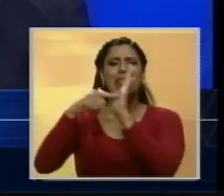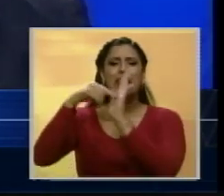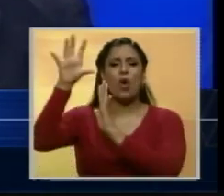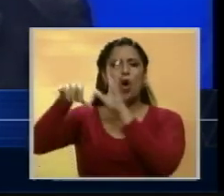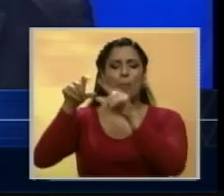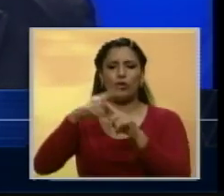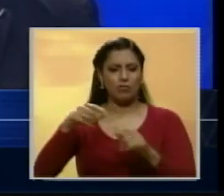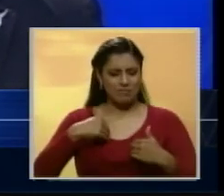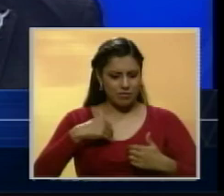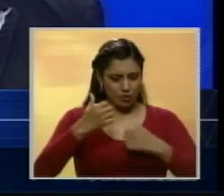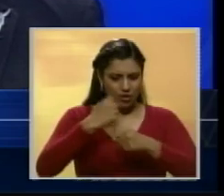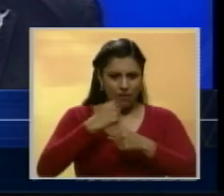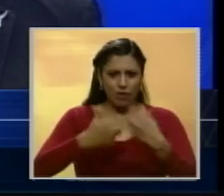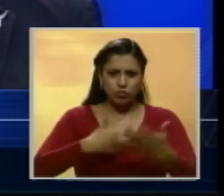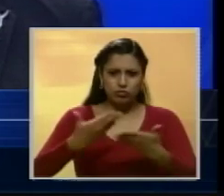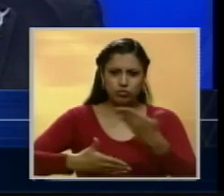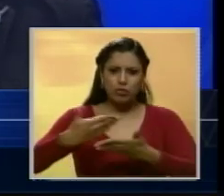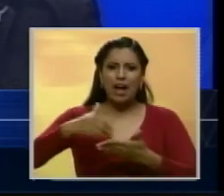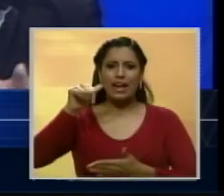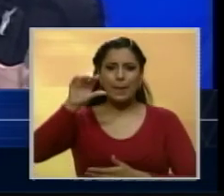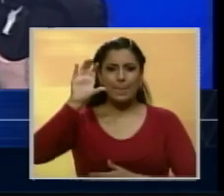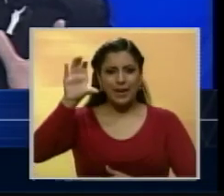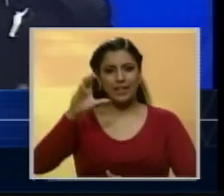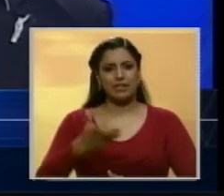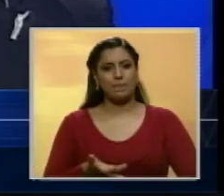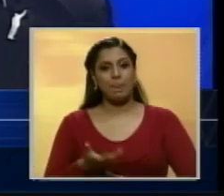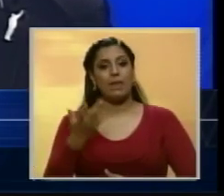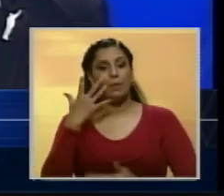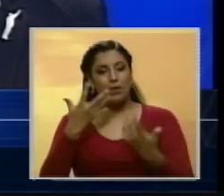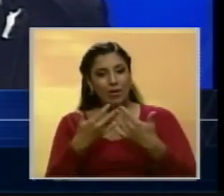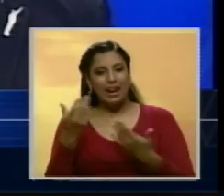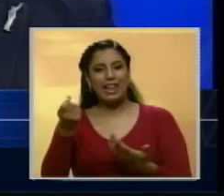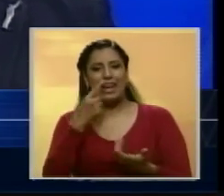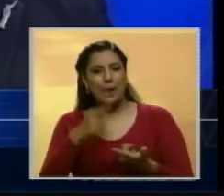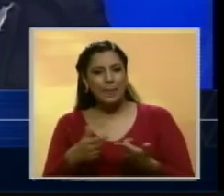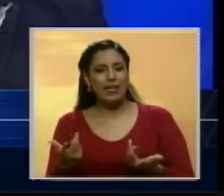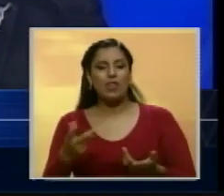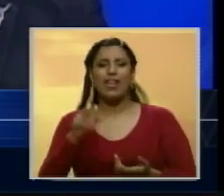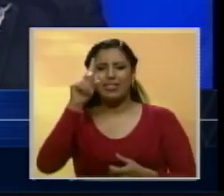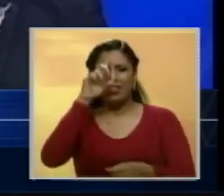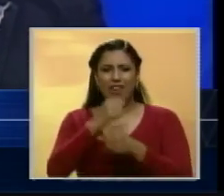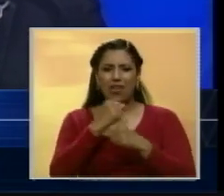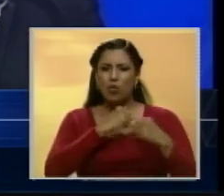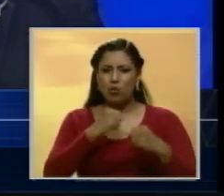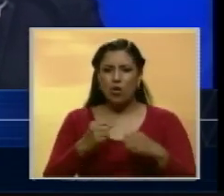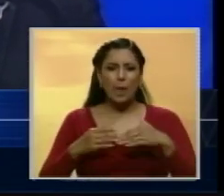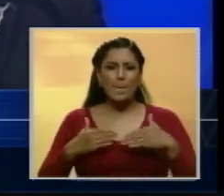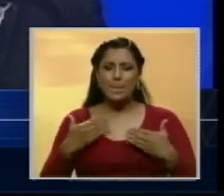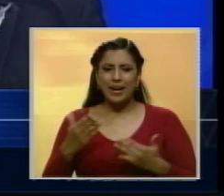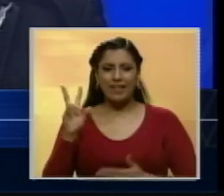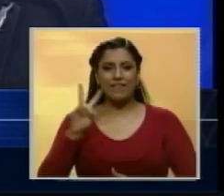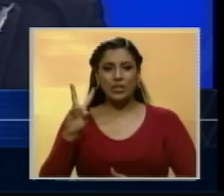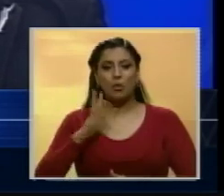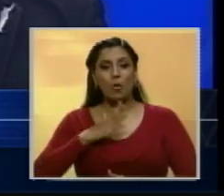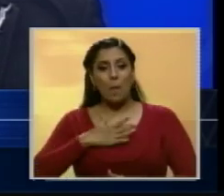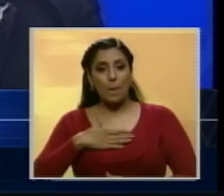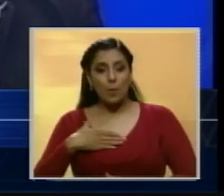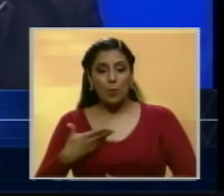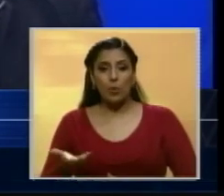fortalecer, bueno, la producción de alimentos en Venezuela, la producción de plantas medicinales y trabajar arduamente para que en Venezuela,